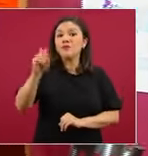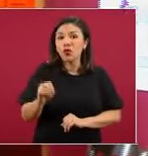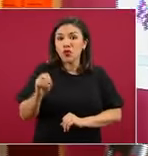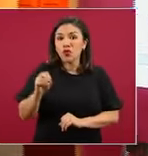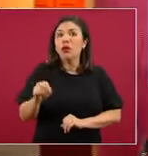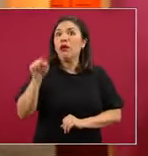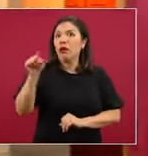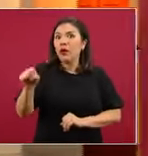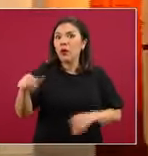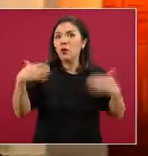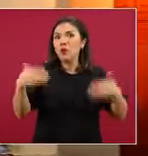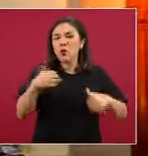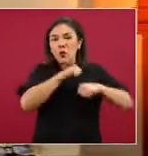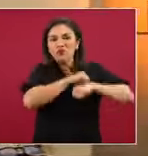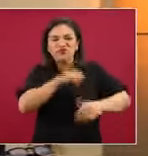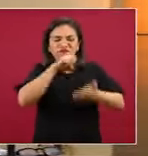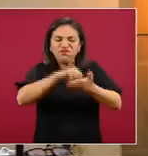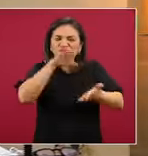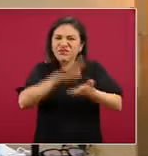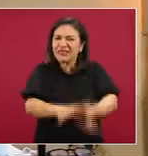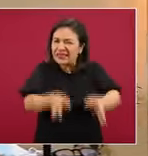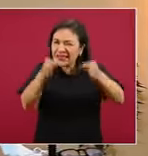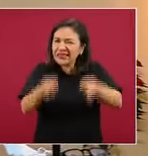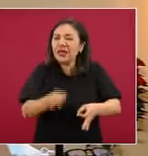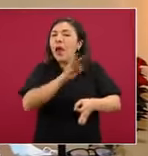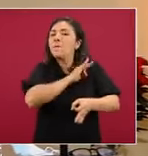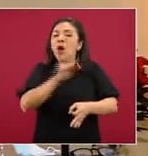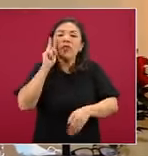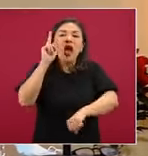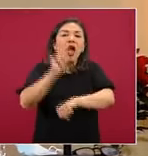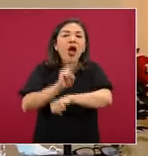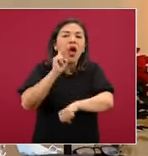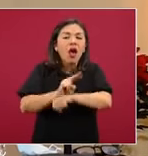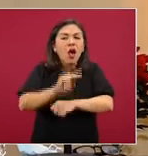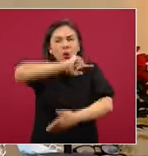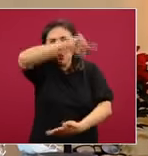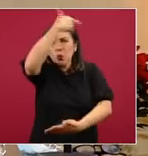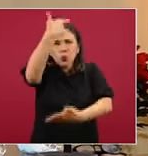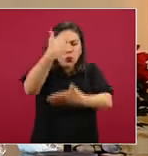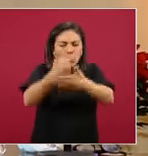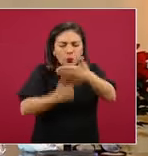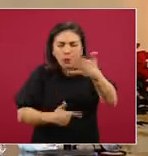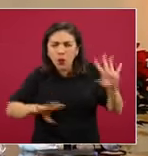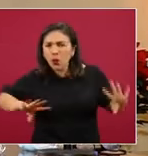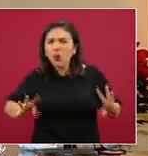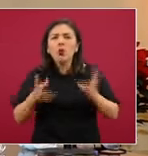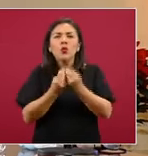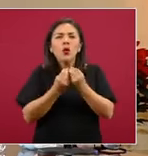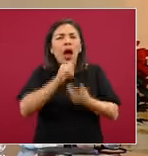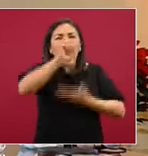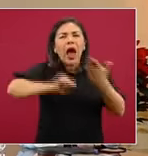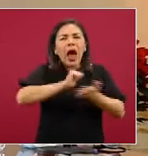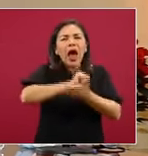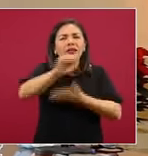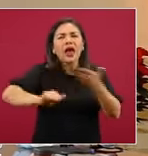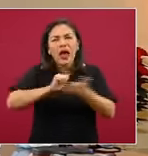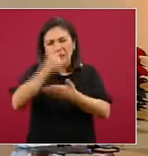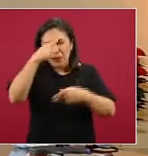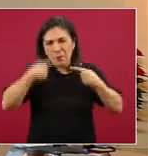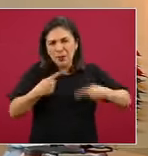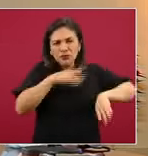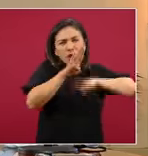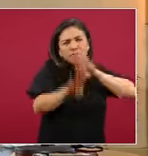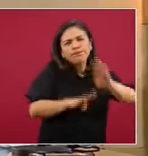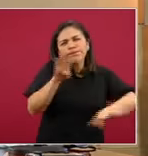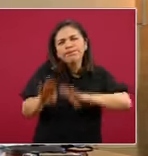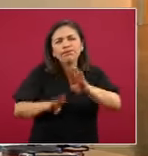tiene realmente el registro nacional que permite el registrar registrar todas las actas de defunción de cada